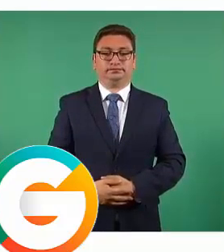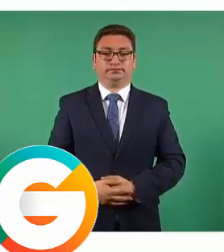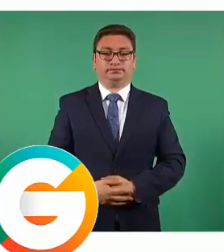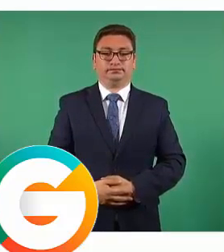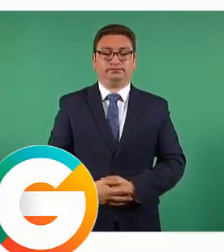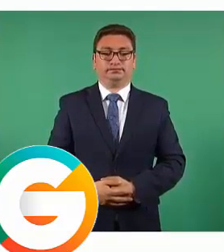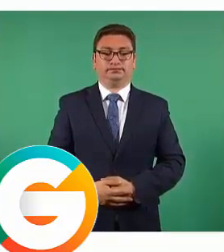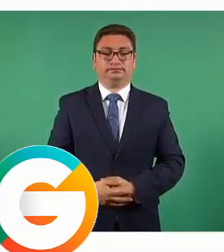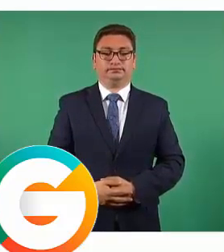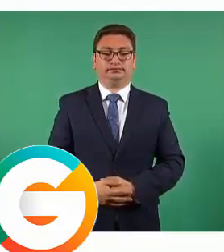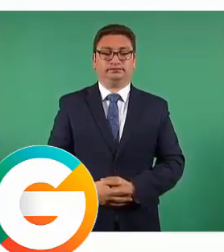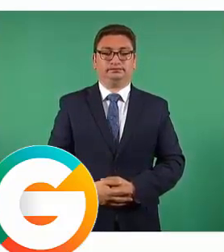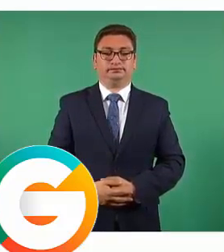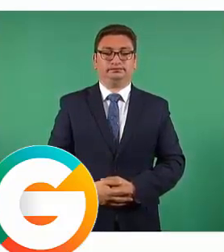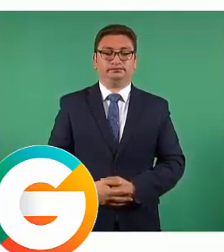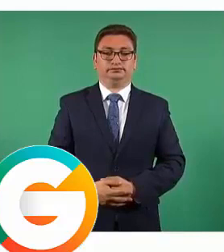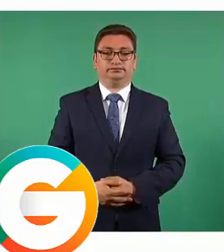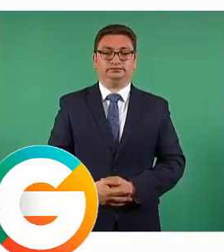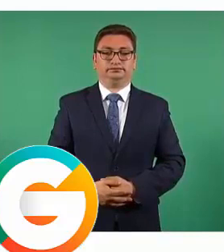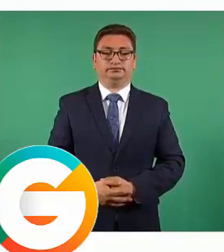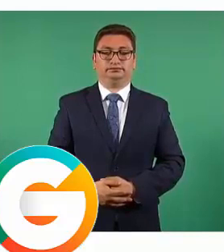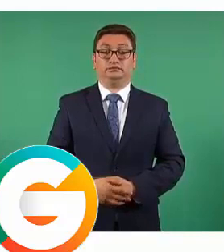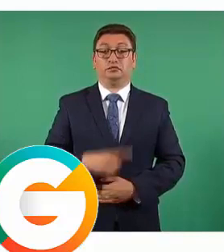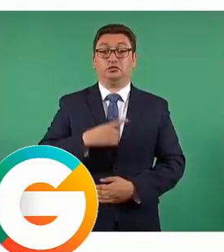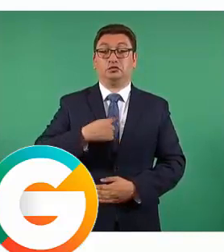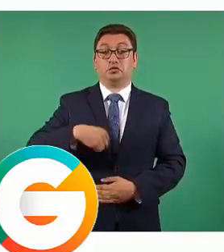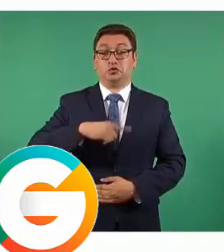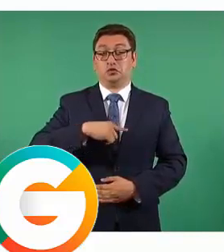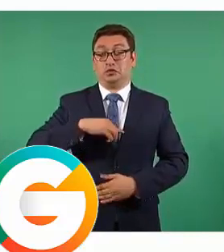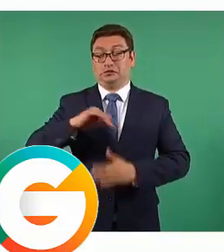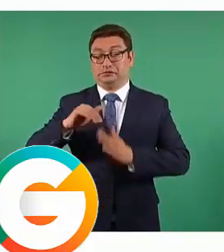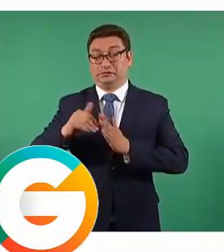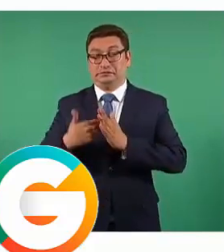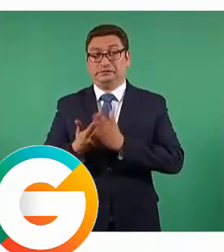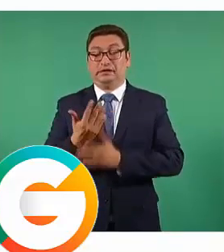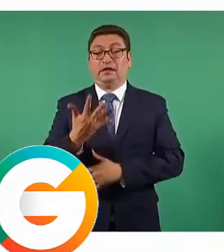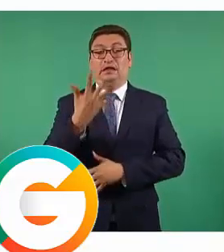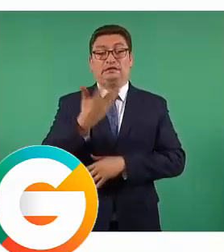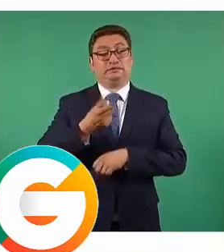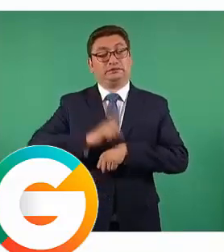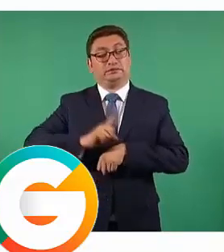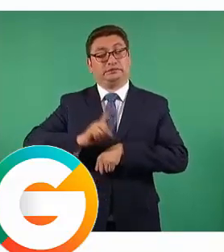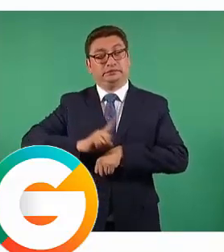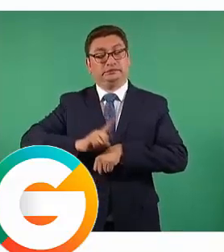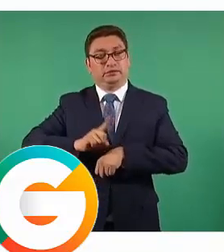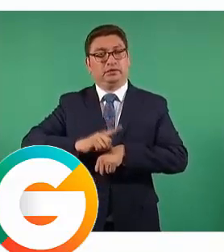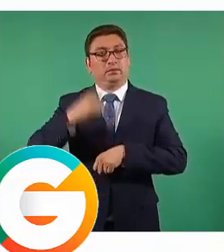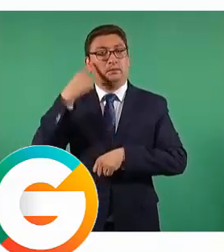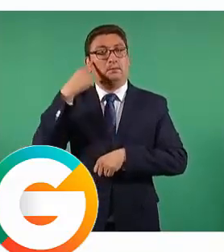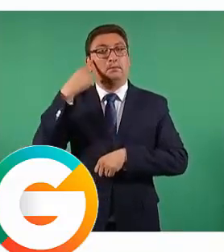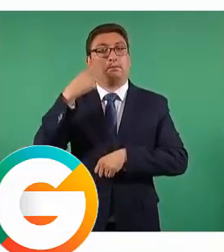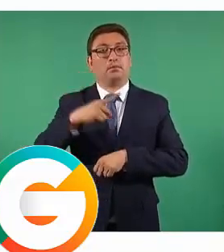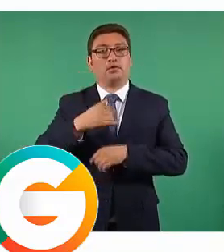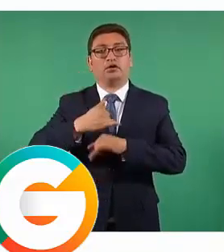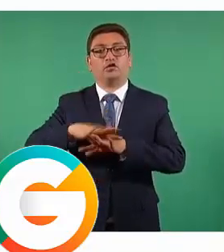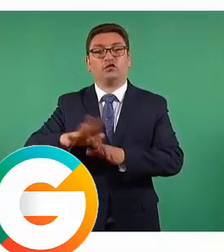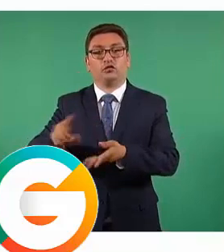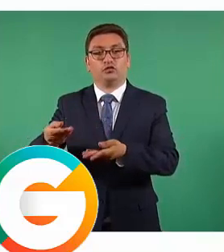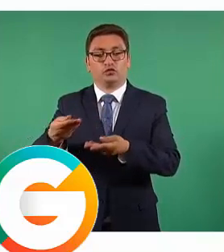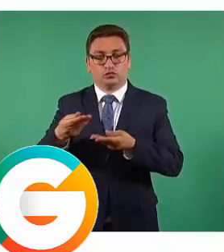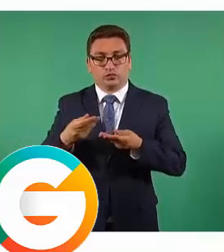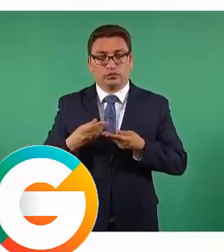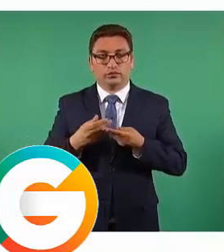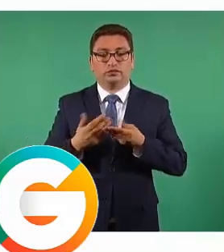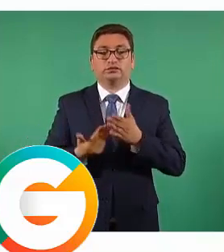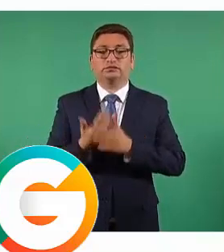Si no nos levantáramos a las 5 de la mañana todos los días para recibir el parte a las